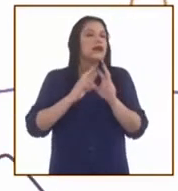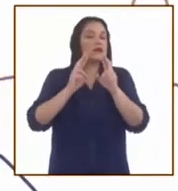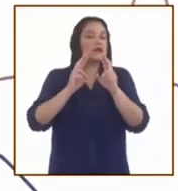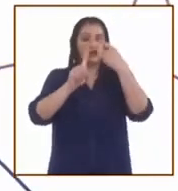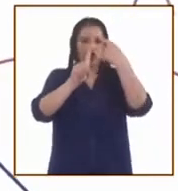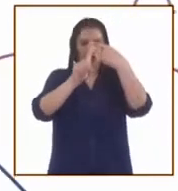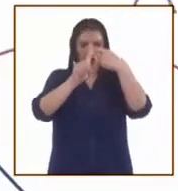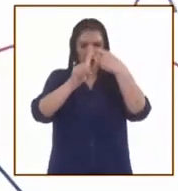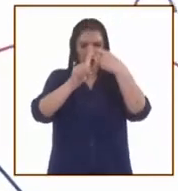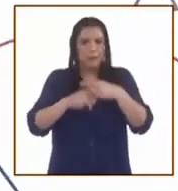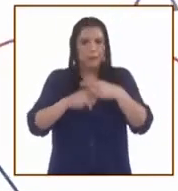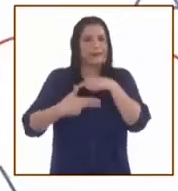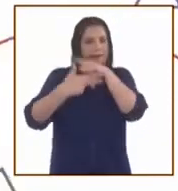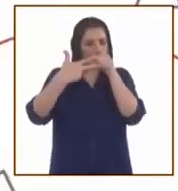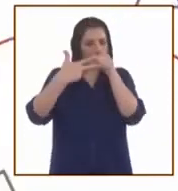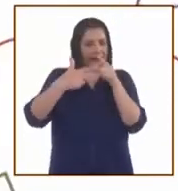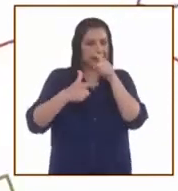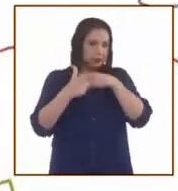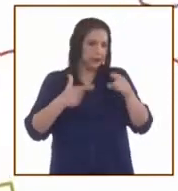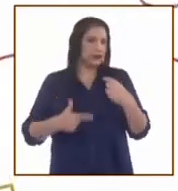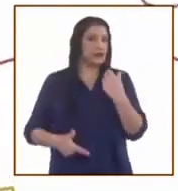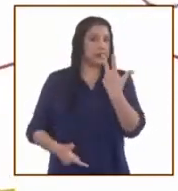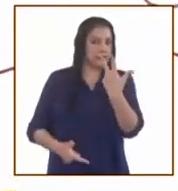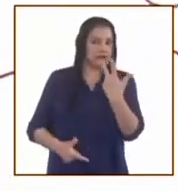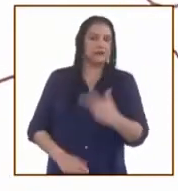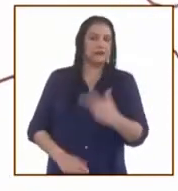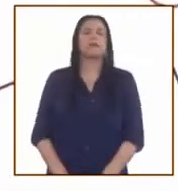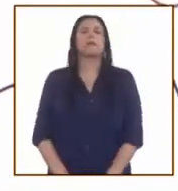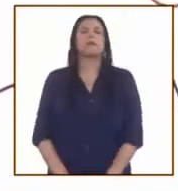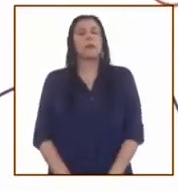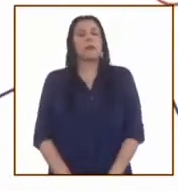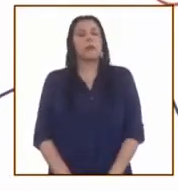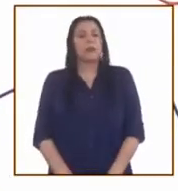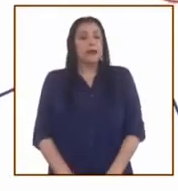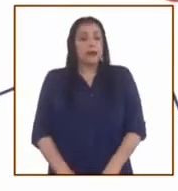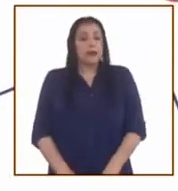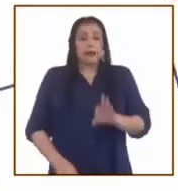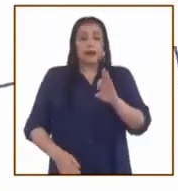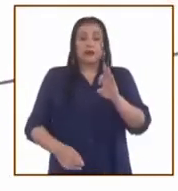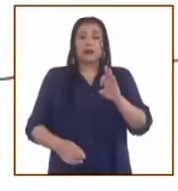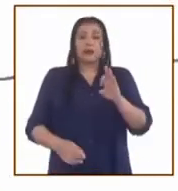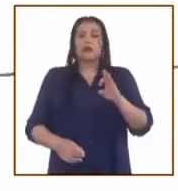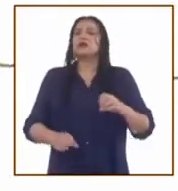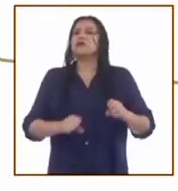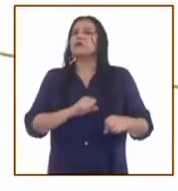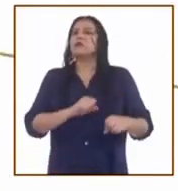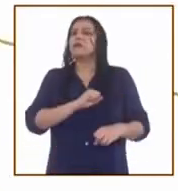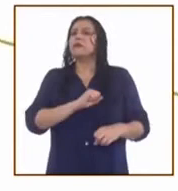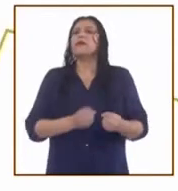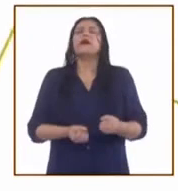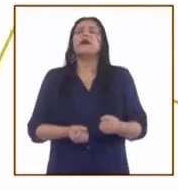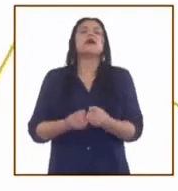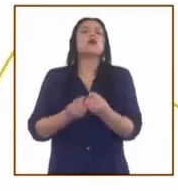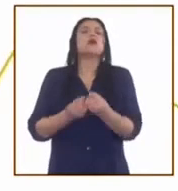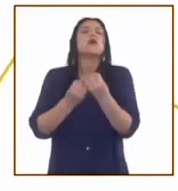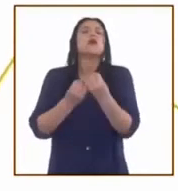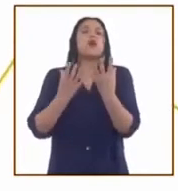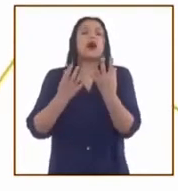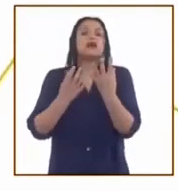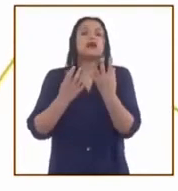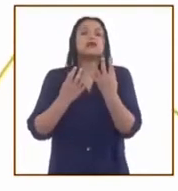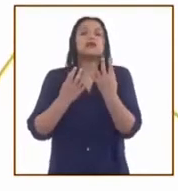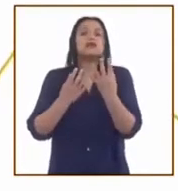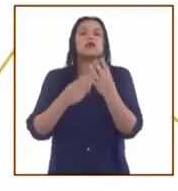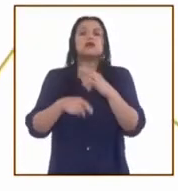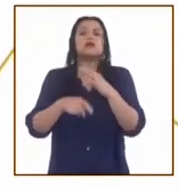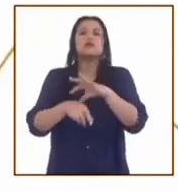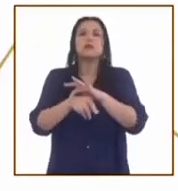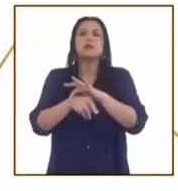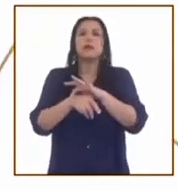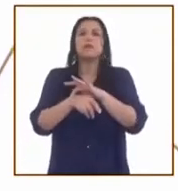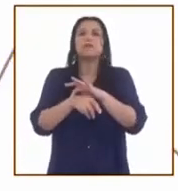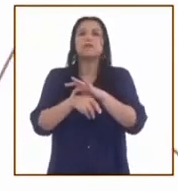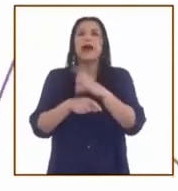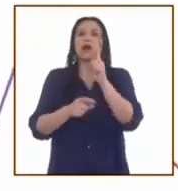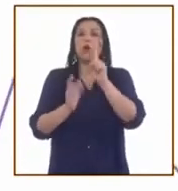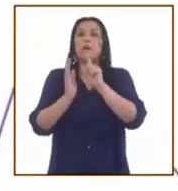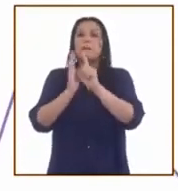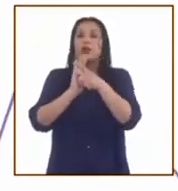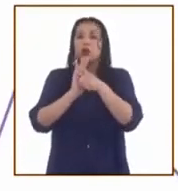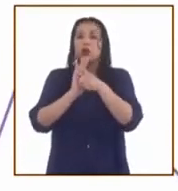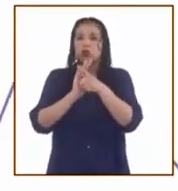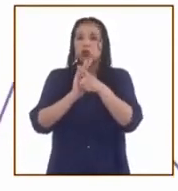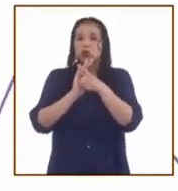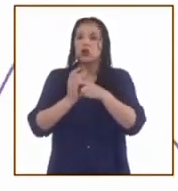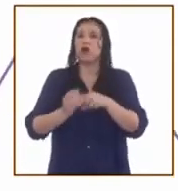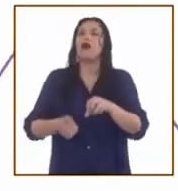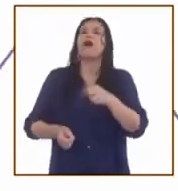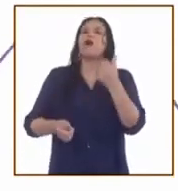de 3 datos divididos entre 3. ¿Y la frecuencia cardíaca? Se contaba el número de latidos en 1 minuto en cada repetición.